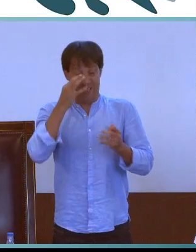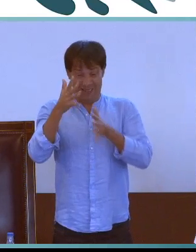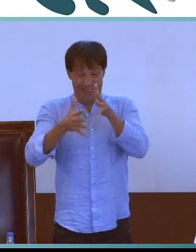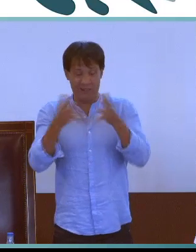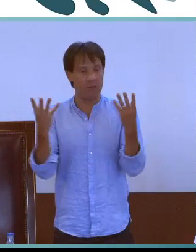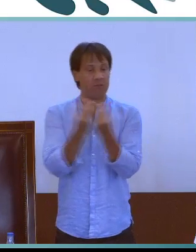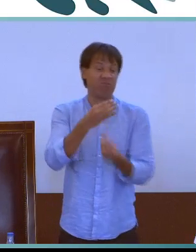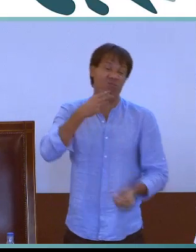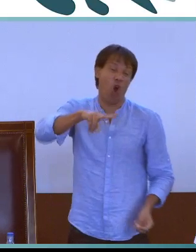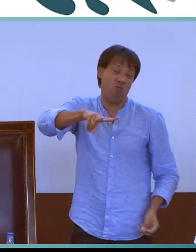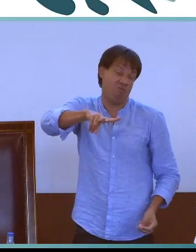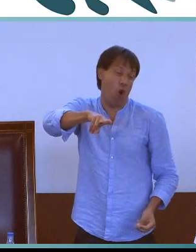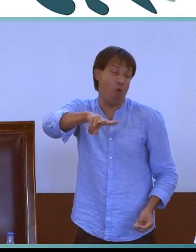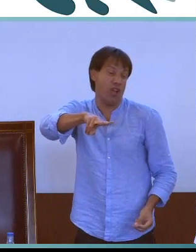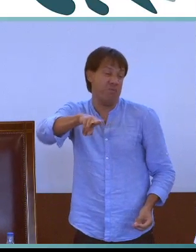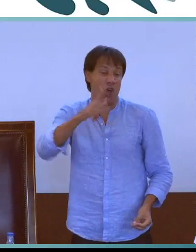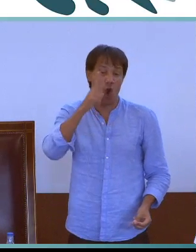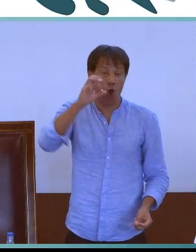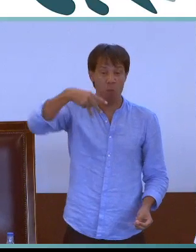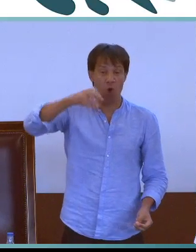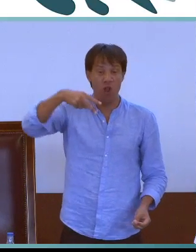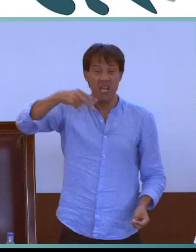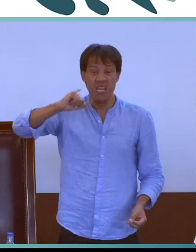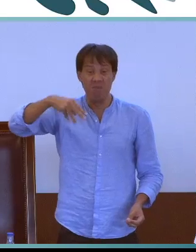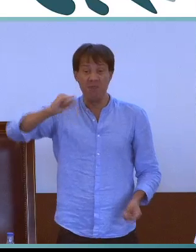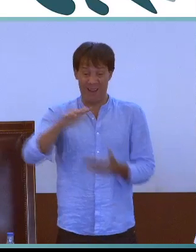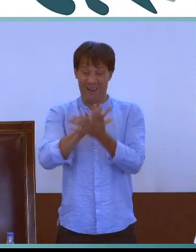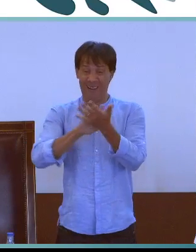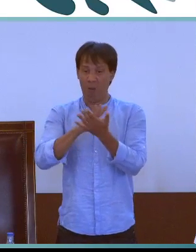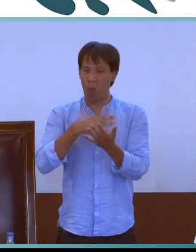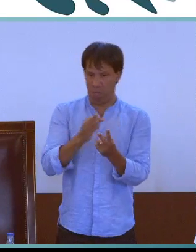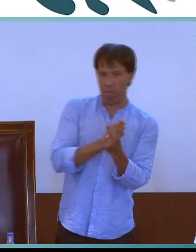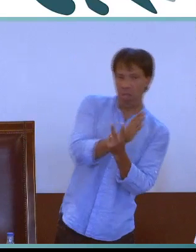fue si era sustantivo o adjetivo, lo que es homonimia.